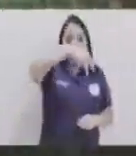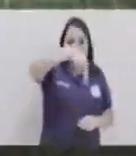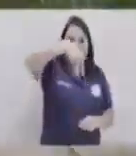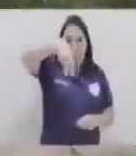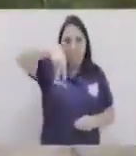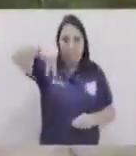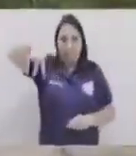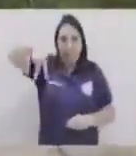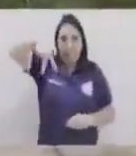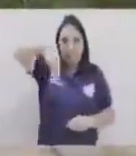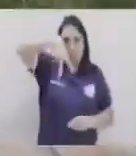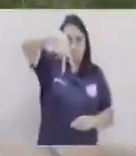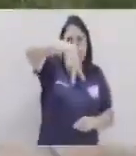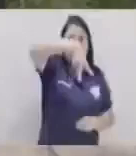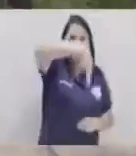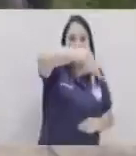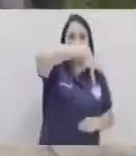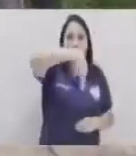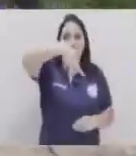Movimiento lateral.